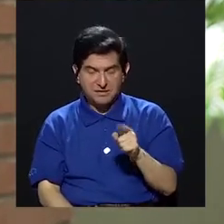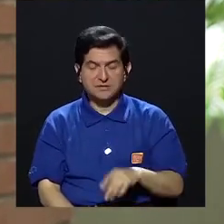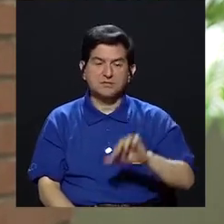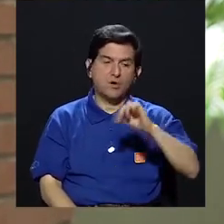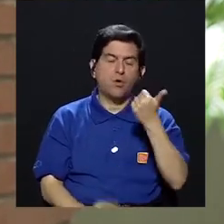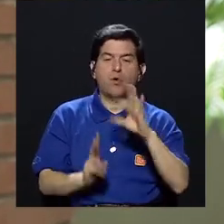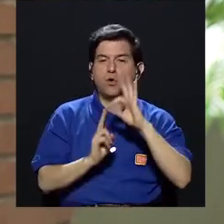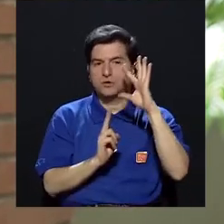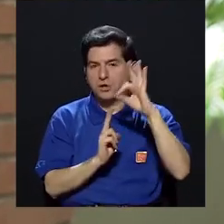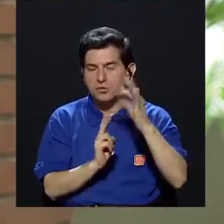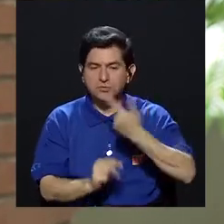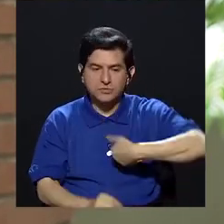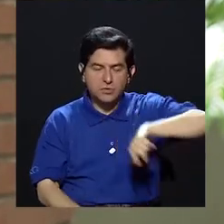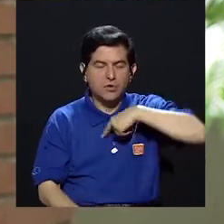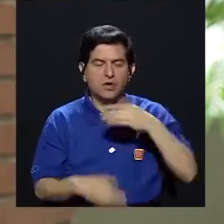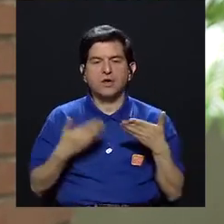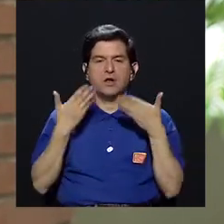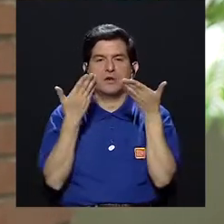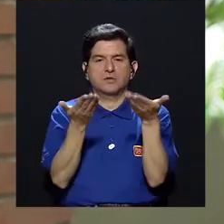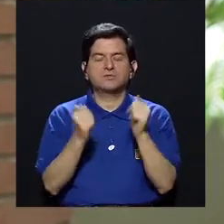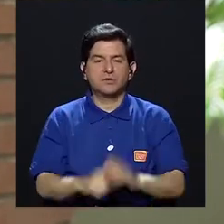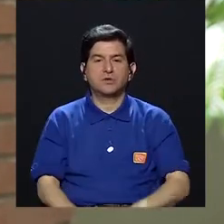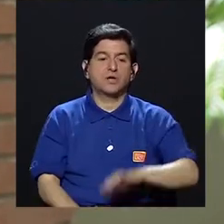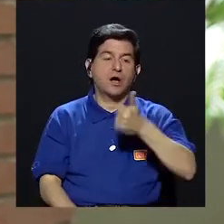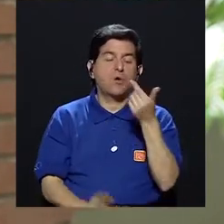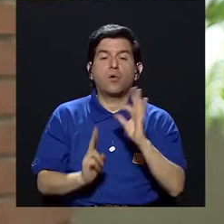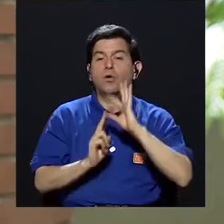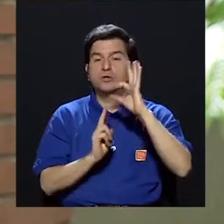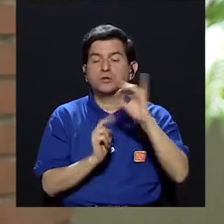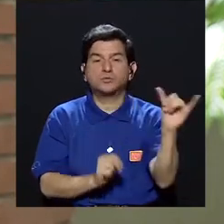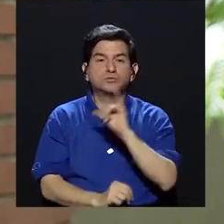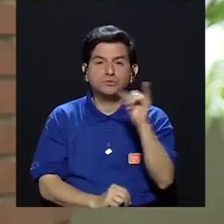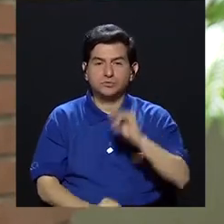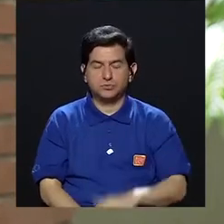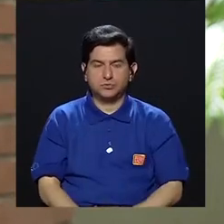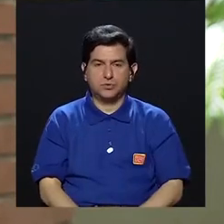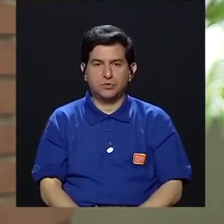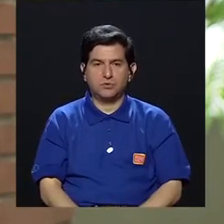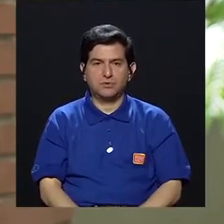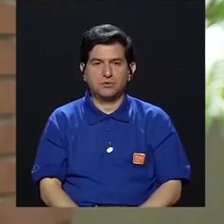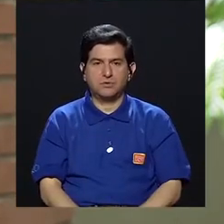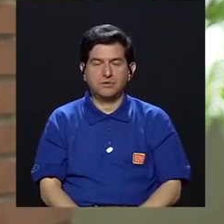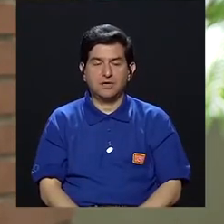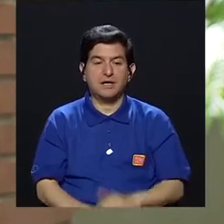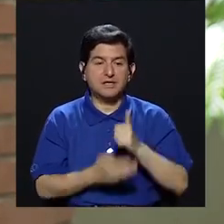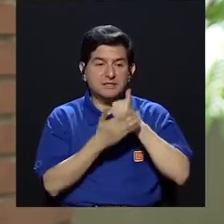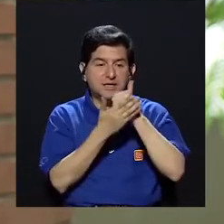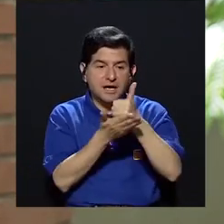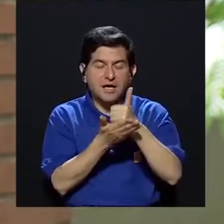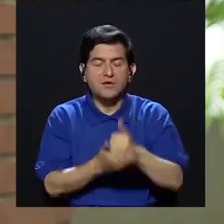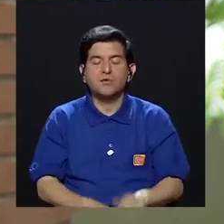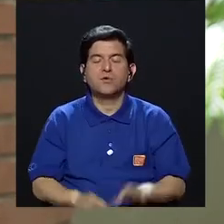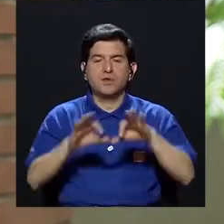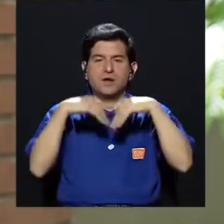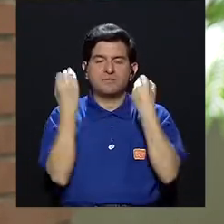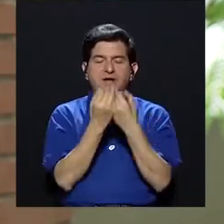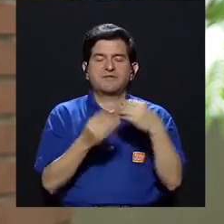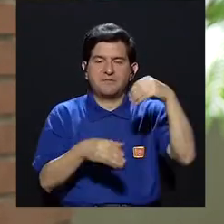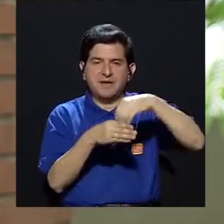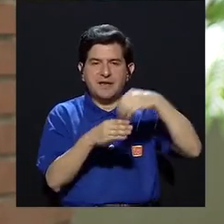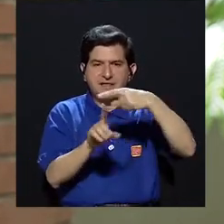es otra alternativa que nosotros brindamos. Hay otra alternativa también que es sin bono para familias de ingresos